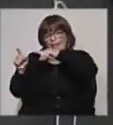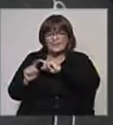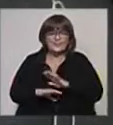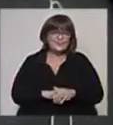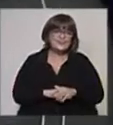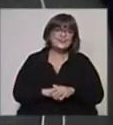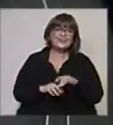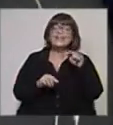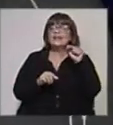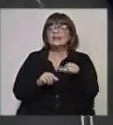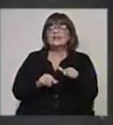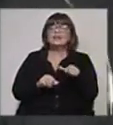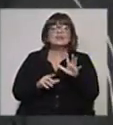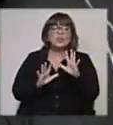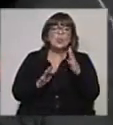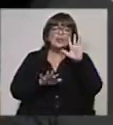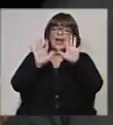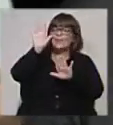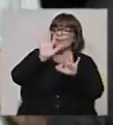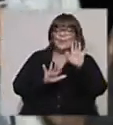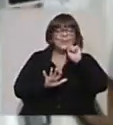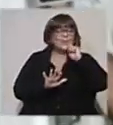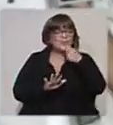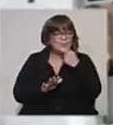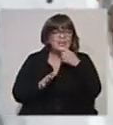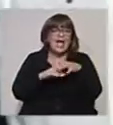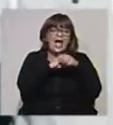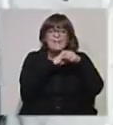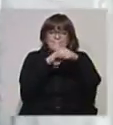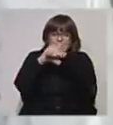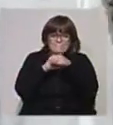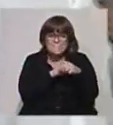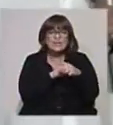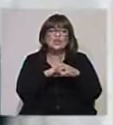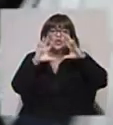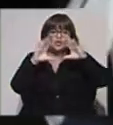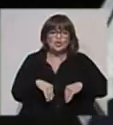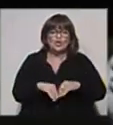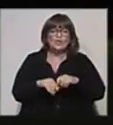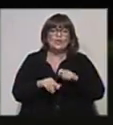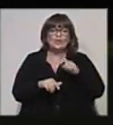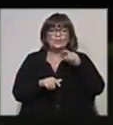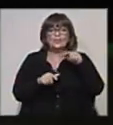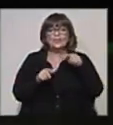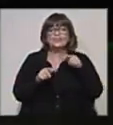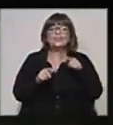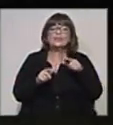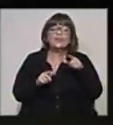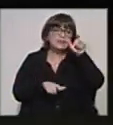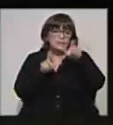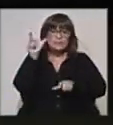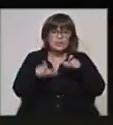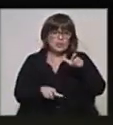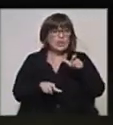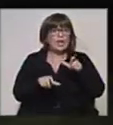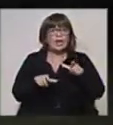Es una murga divina, creada entre amigos, gente divina, que bueno, la gente se encargó de